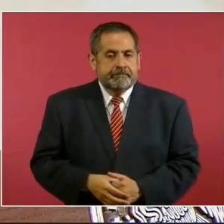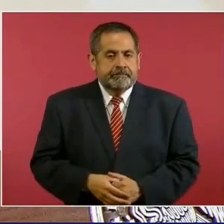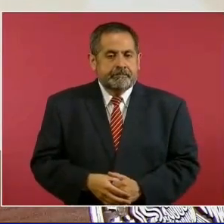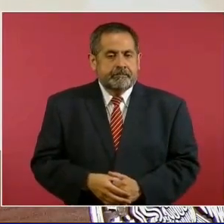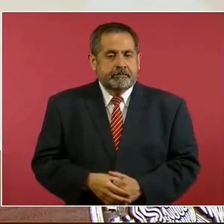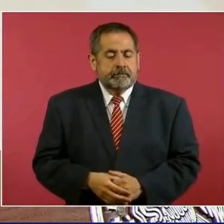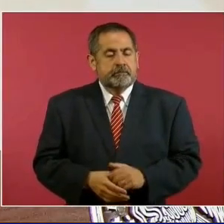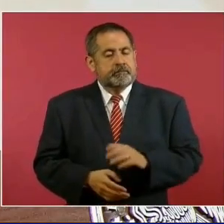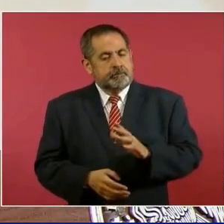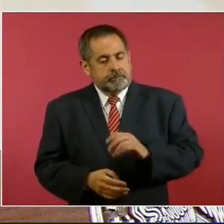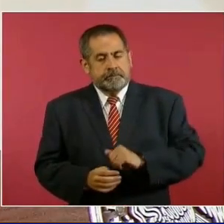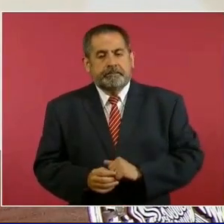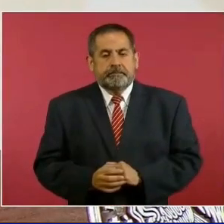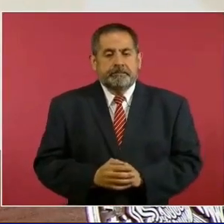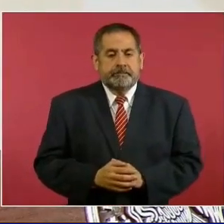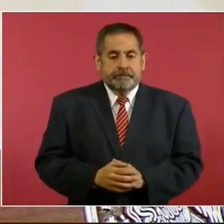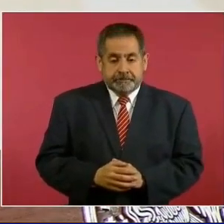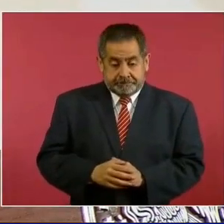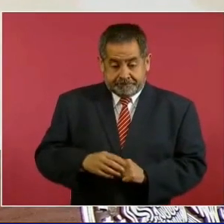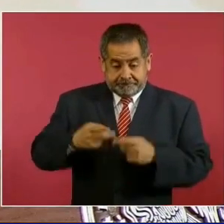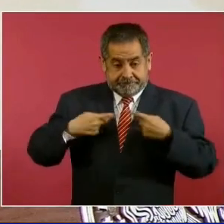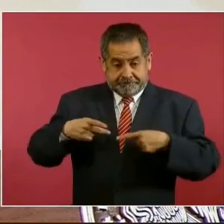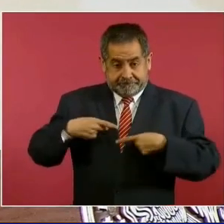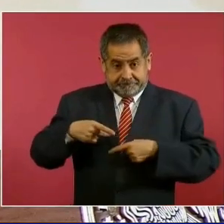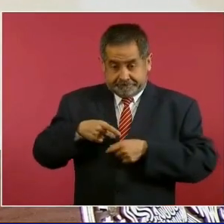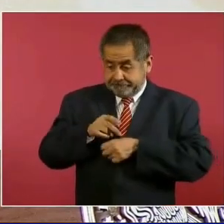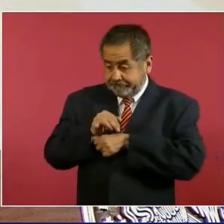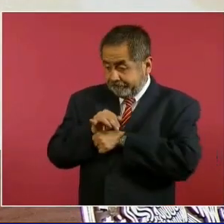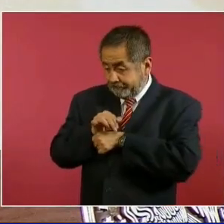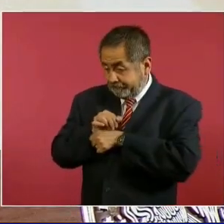El que hace la investigación